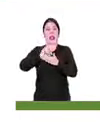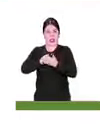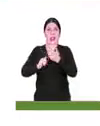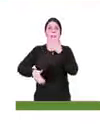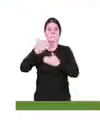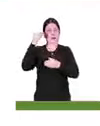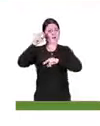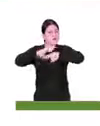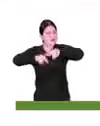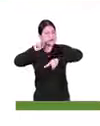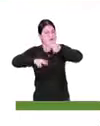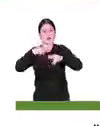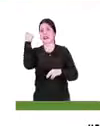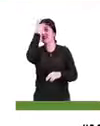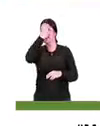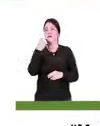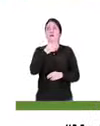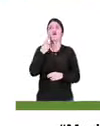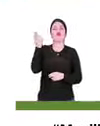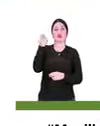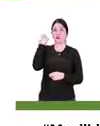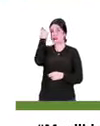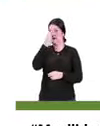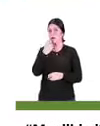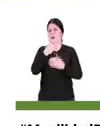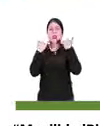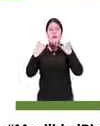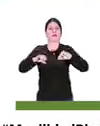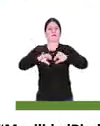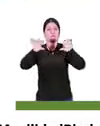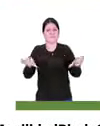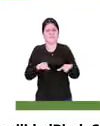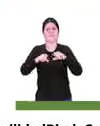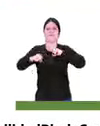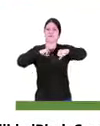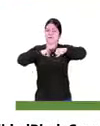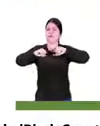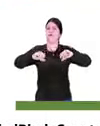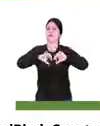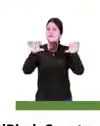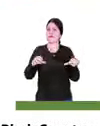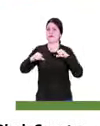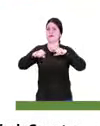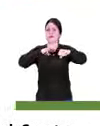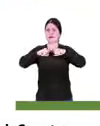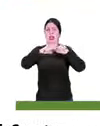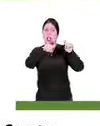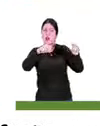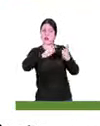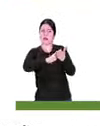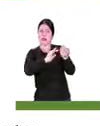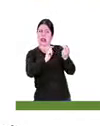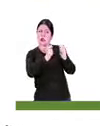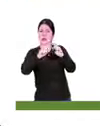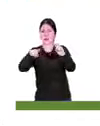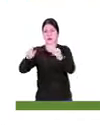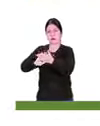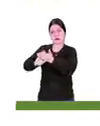hemos venido haciendo unas actividades, hemos tenido que hacer algunos ajustes en la programación